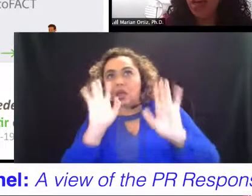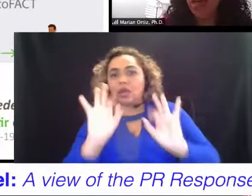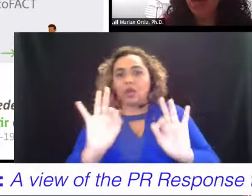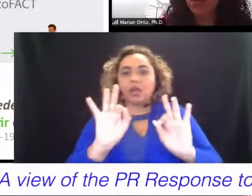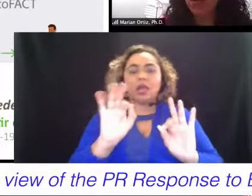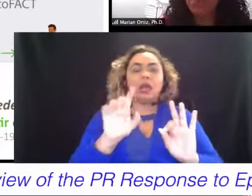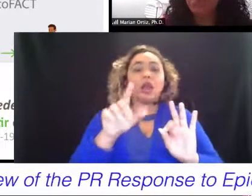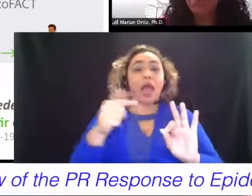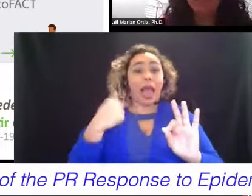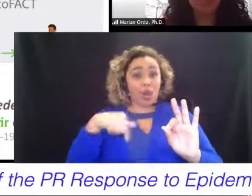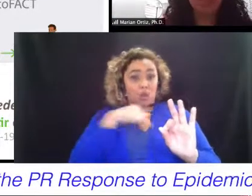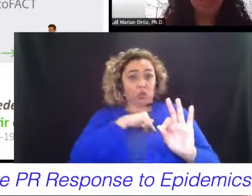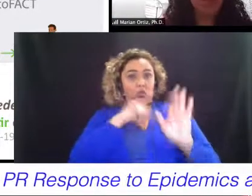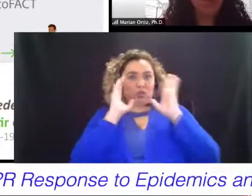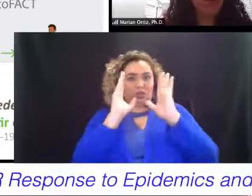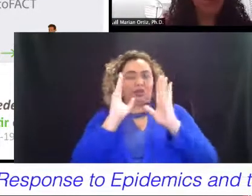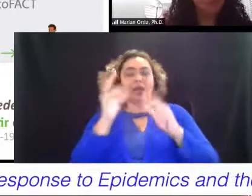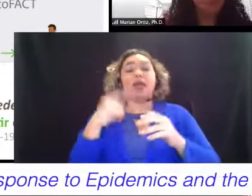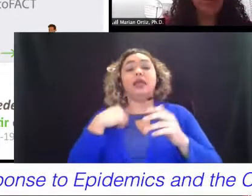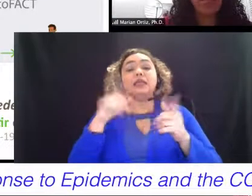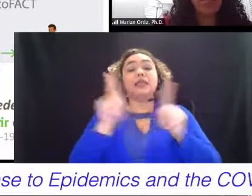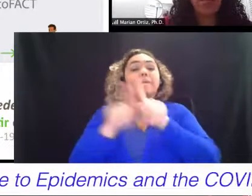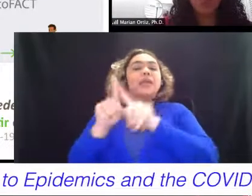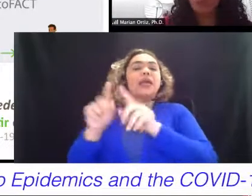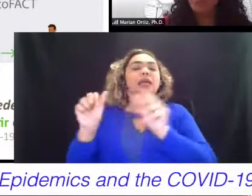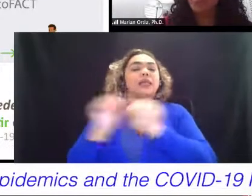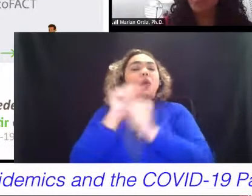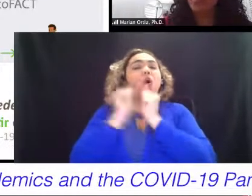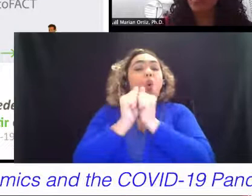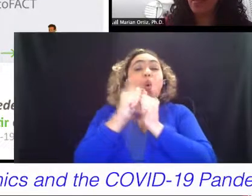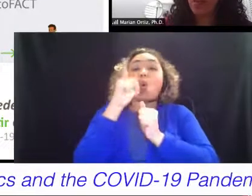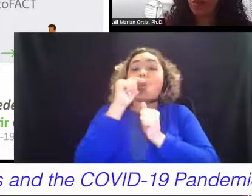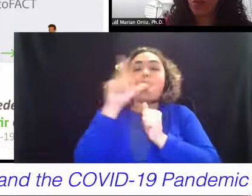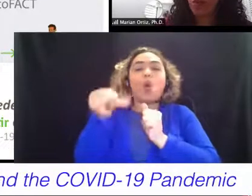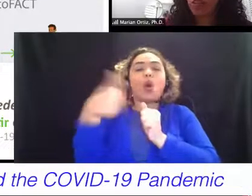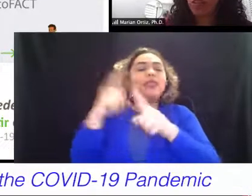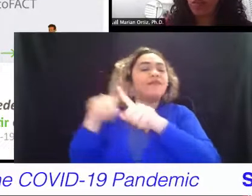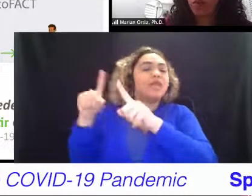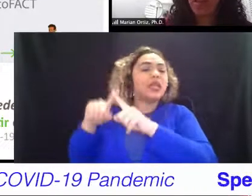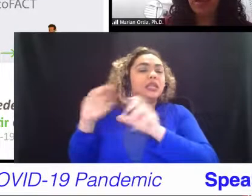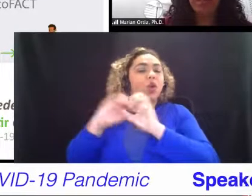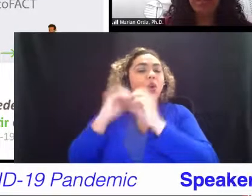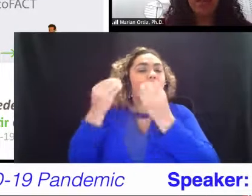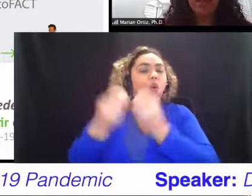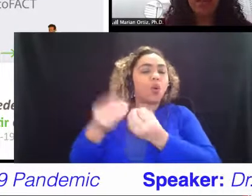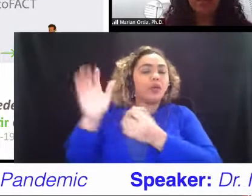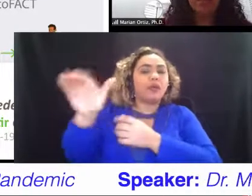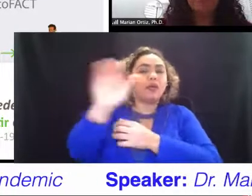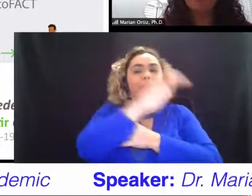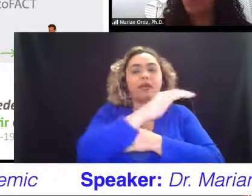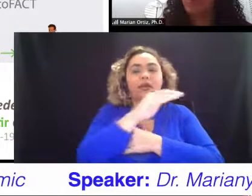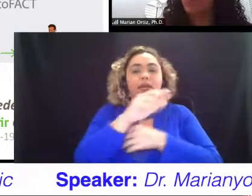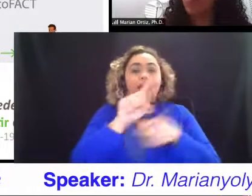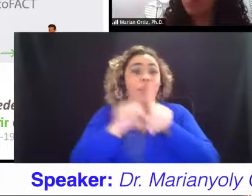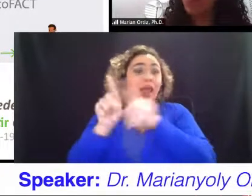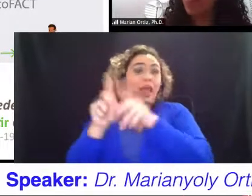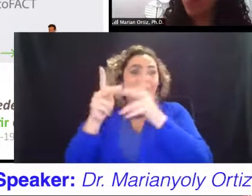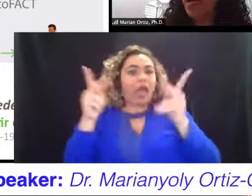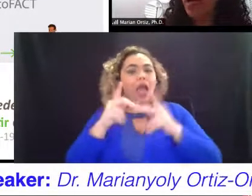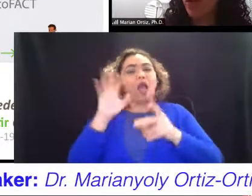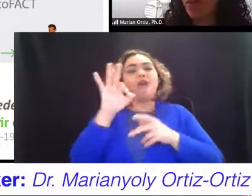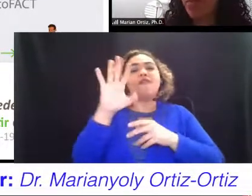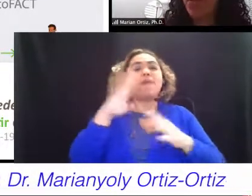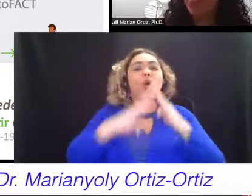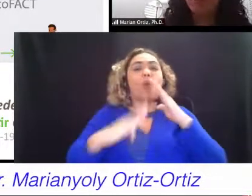a nosotros, además de que estamos haciendo colaboraciones con diferentes grupos, y tenemos diferentes lugares como Facebook comunitarios,